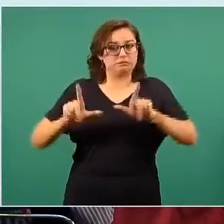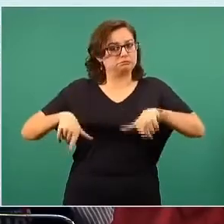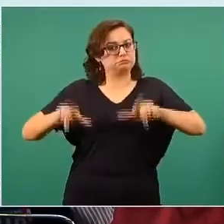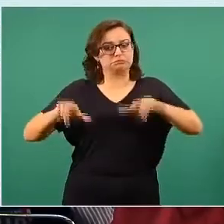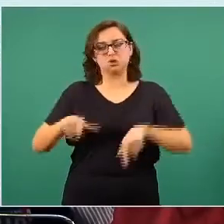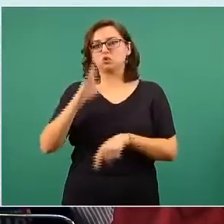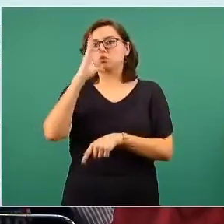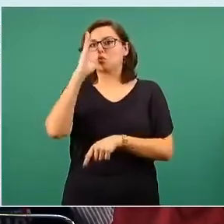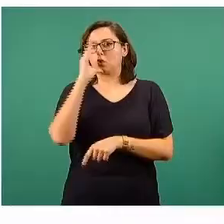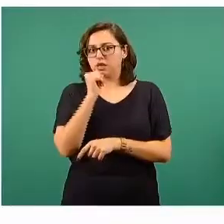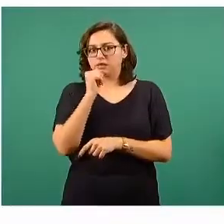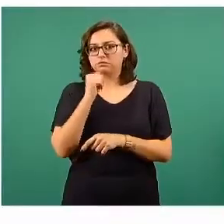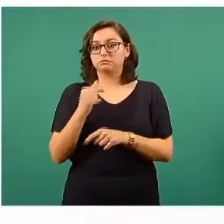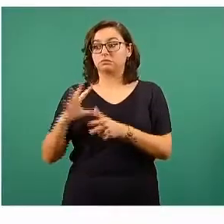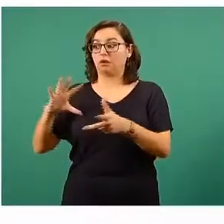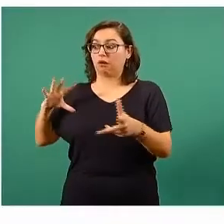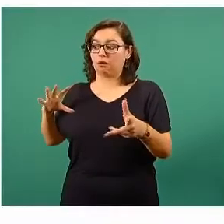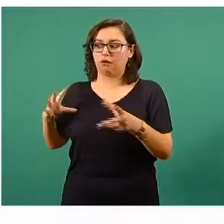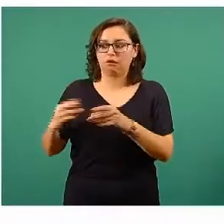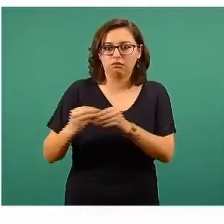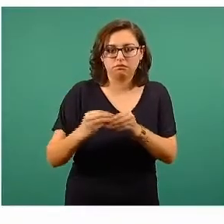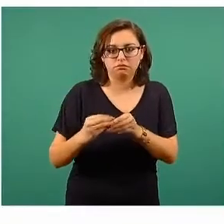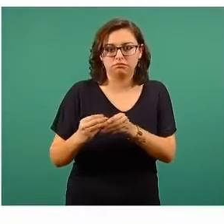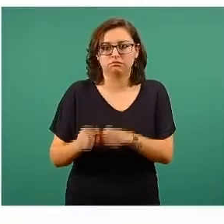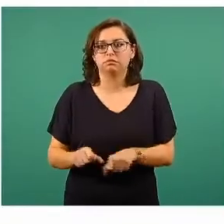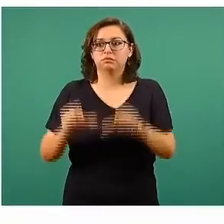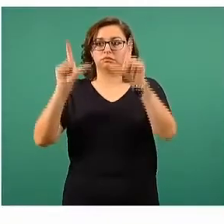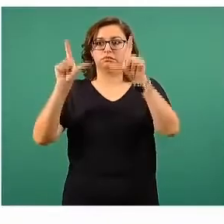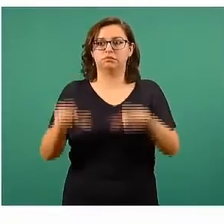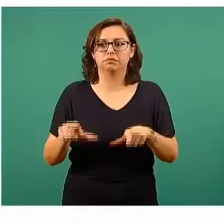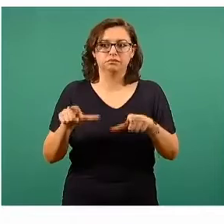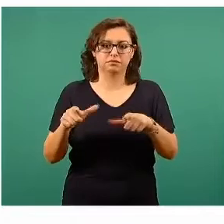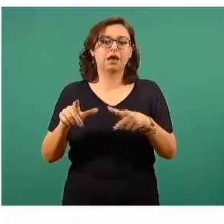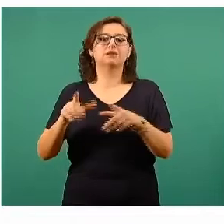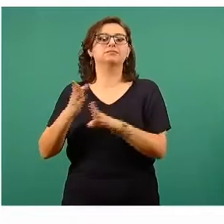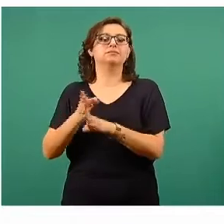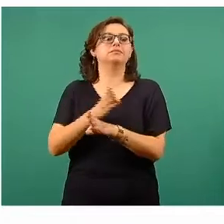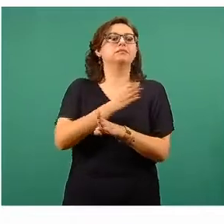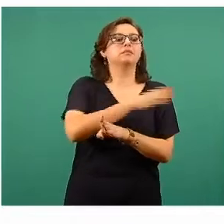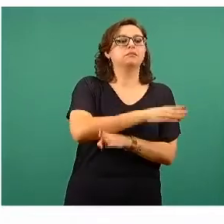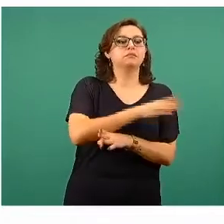en la plataforma. Pero ayer al corte de las 21 horas teníamos estas